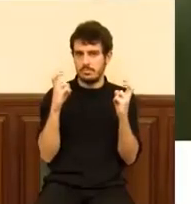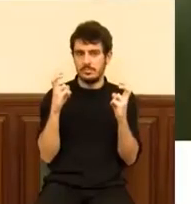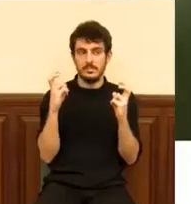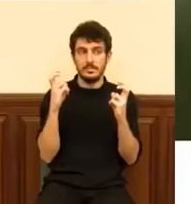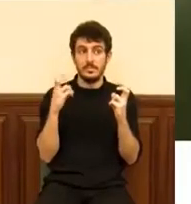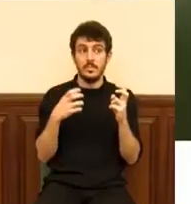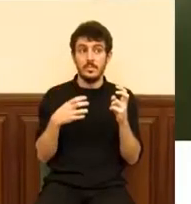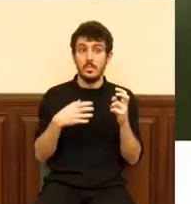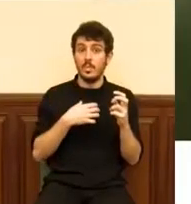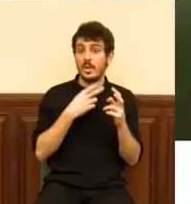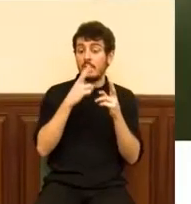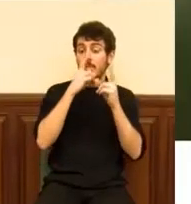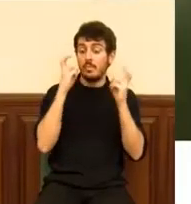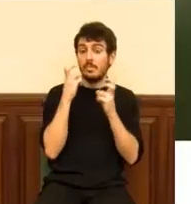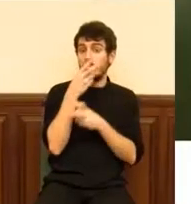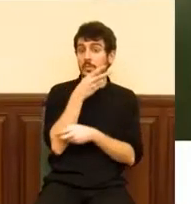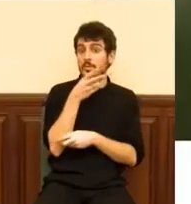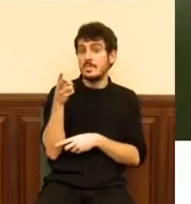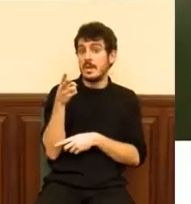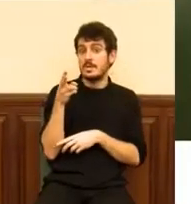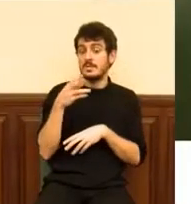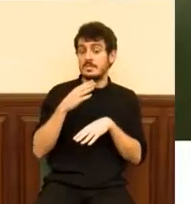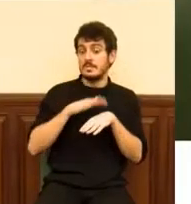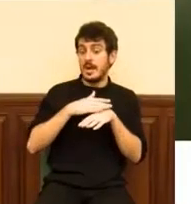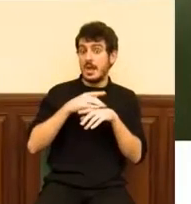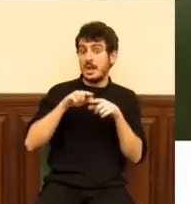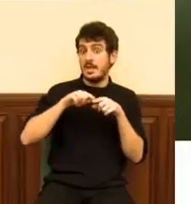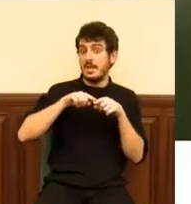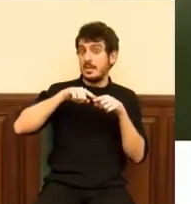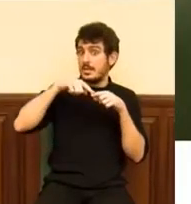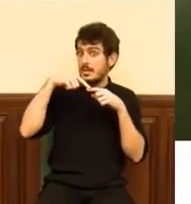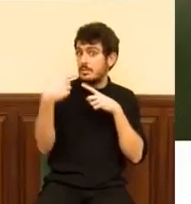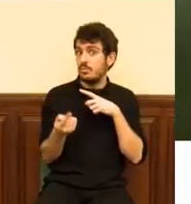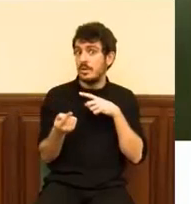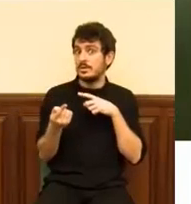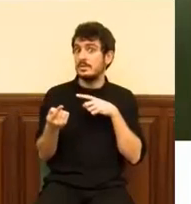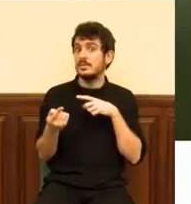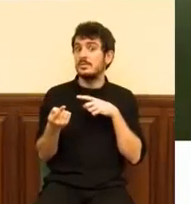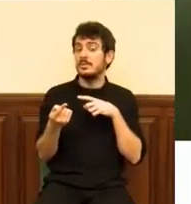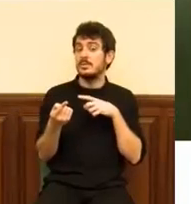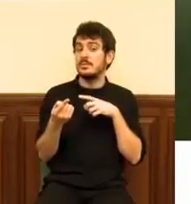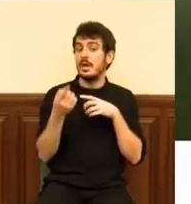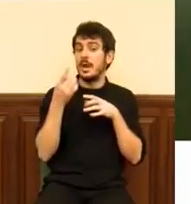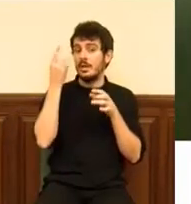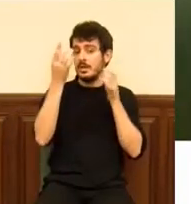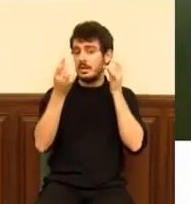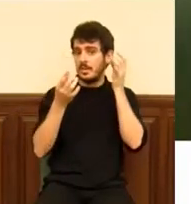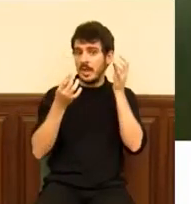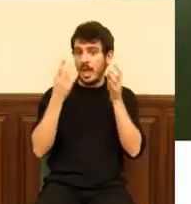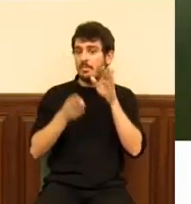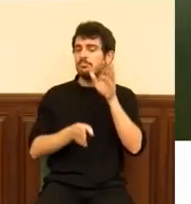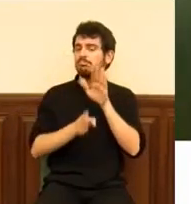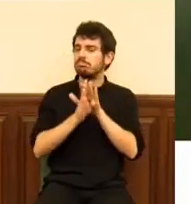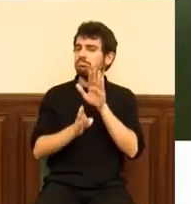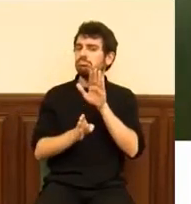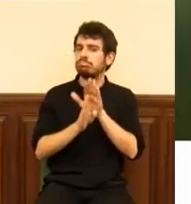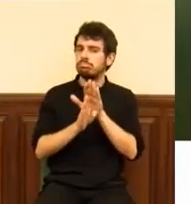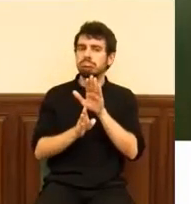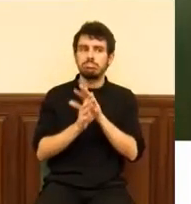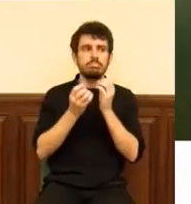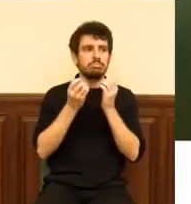hay que confinarse un par de semanas para luego poder continuar con la actividad.